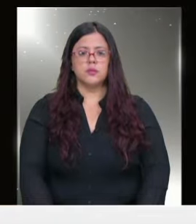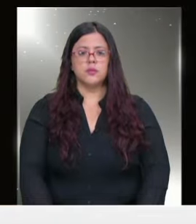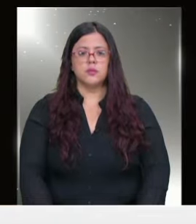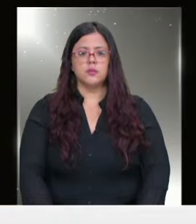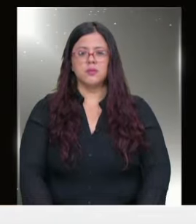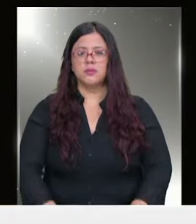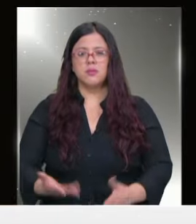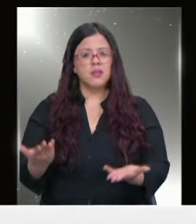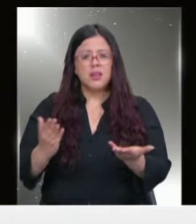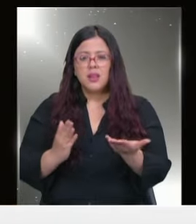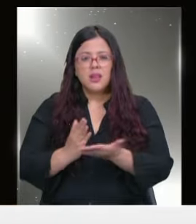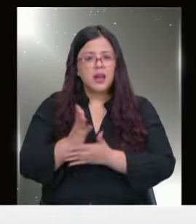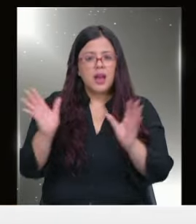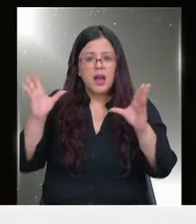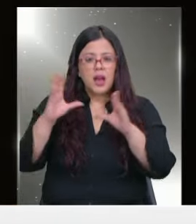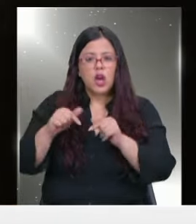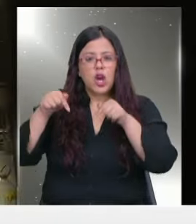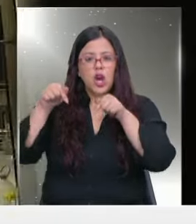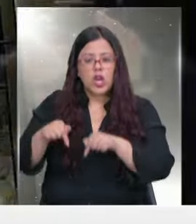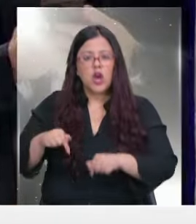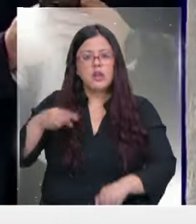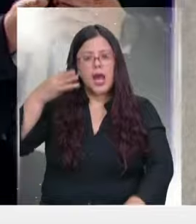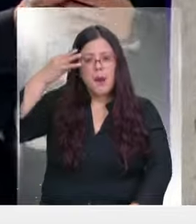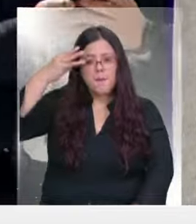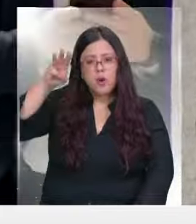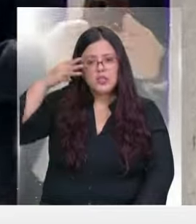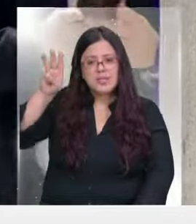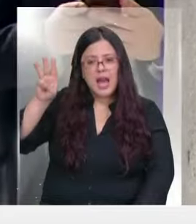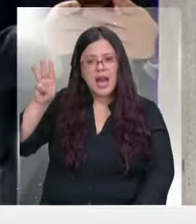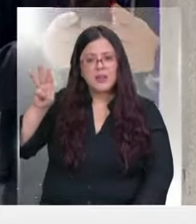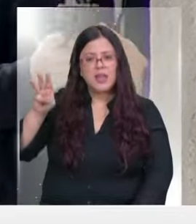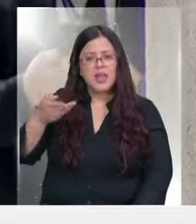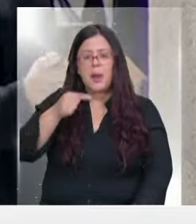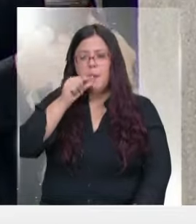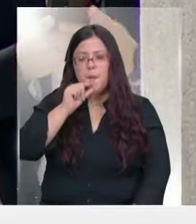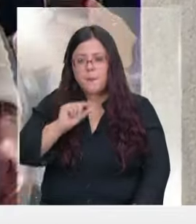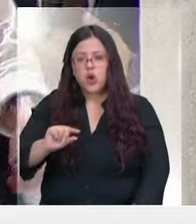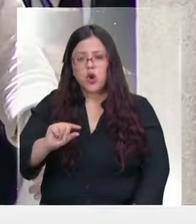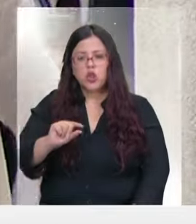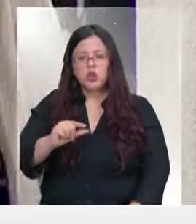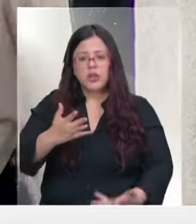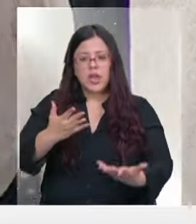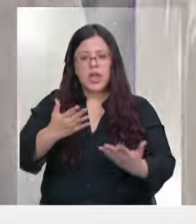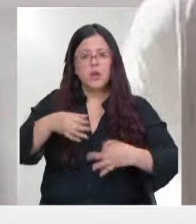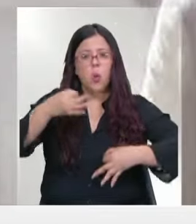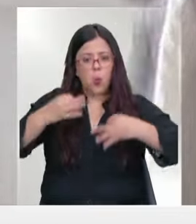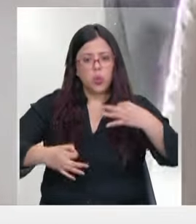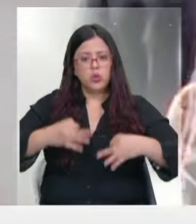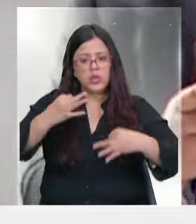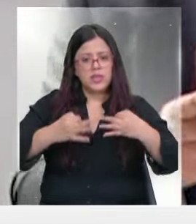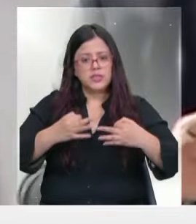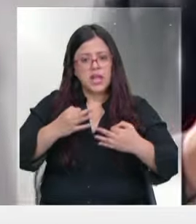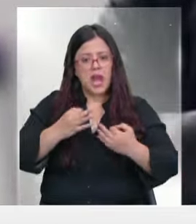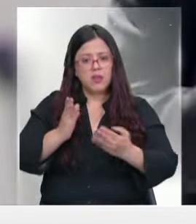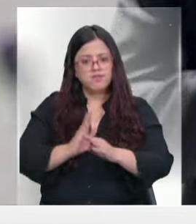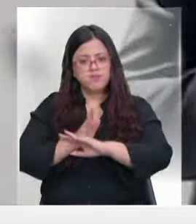¿Cómo partió la noche que hoy tiene a Manuel Monsalve a punto de enfrentar a la justicia? Él la